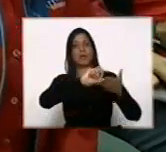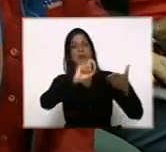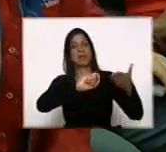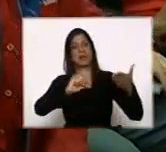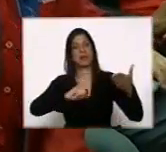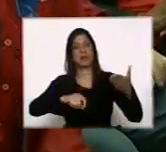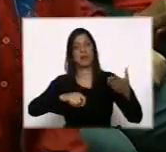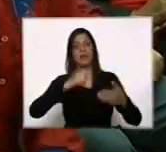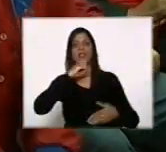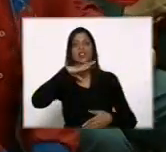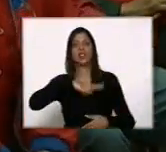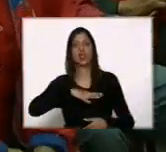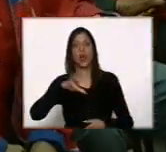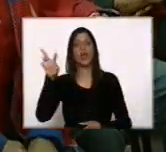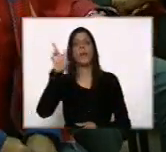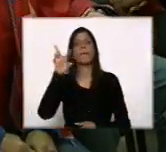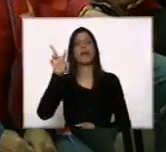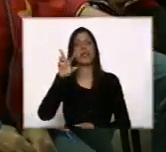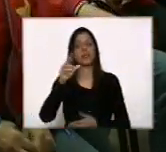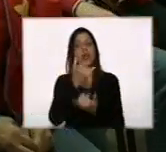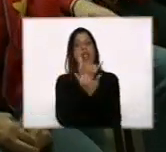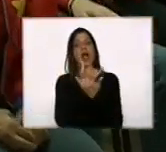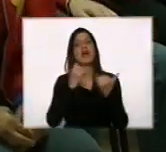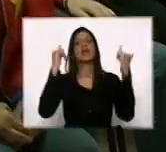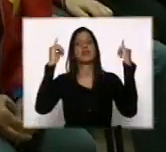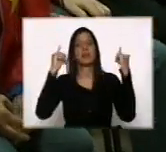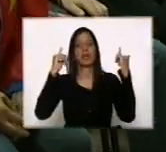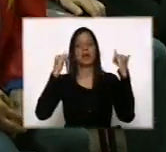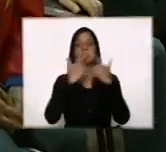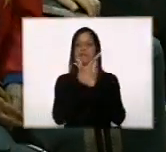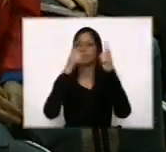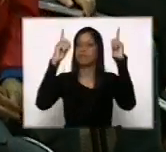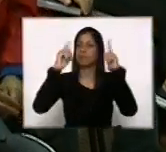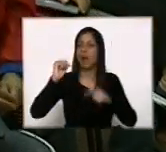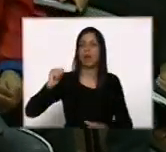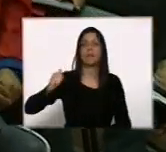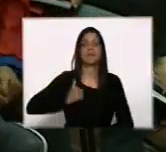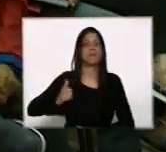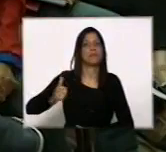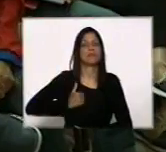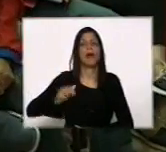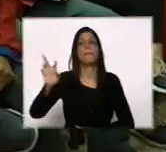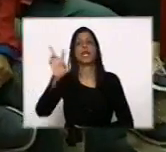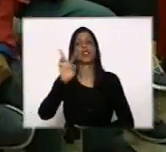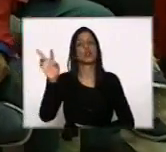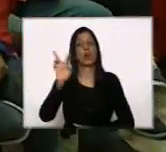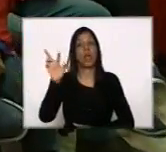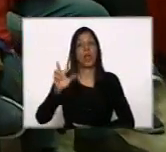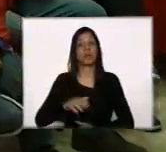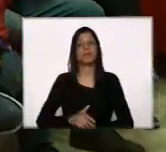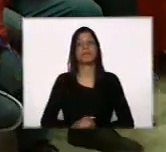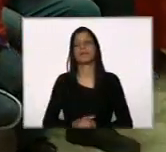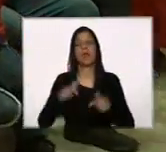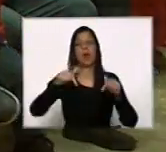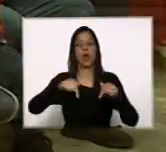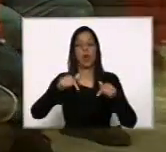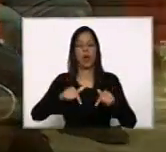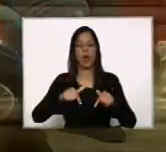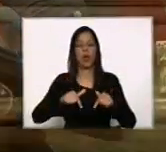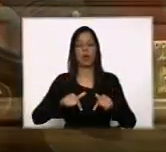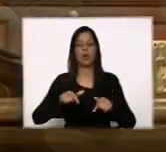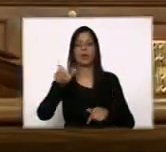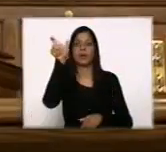más en la historia de la independencia, de la soberanía y de la libertad de Venezuela. Hoy la